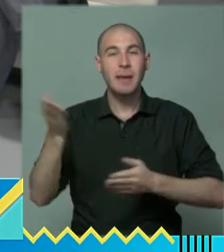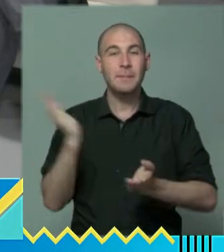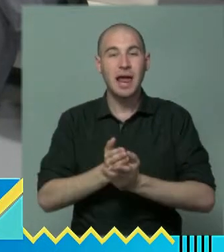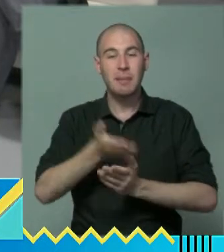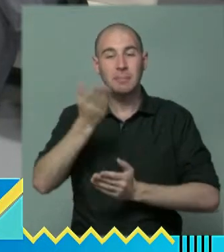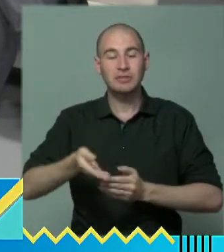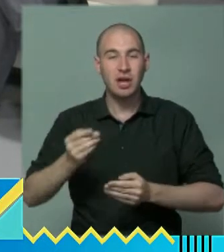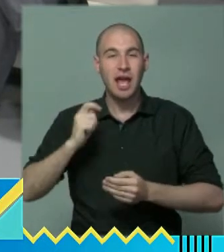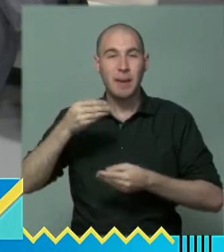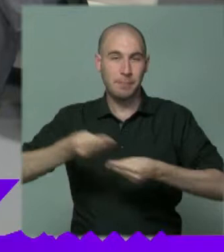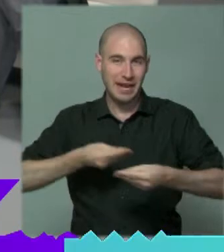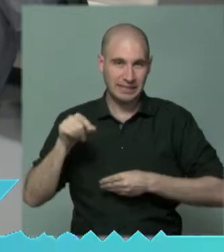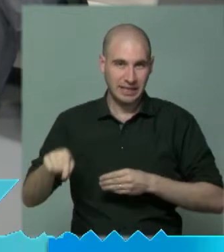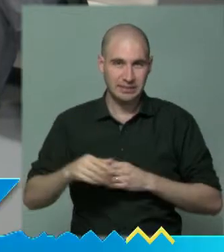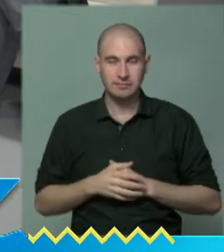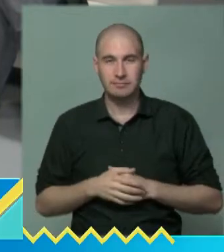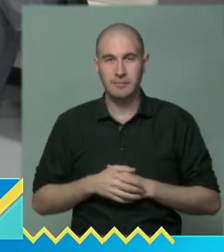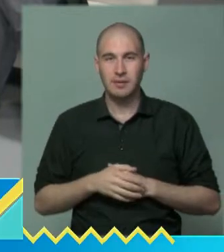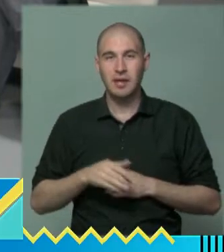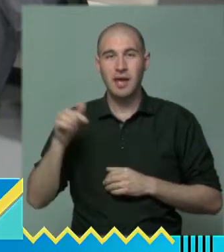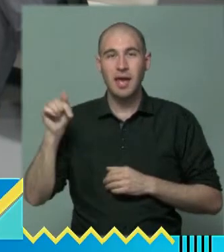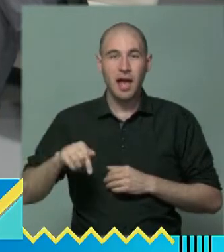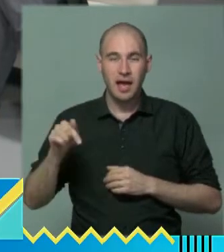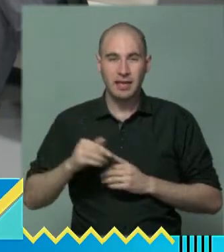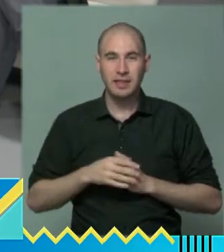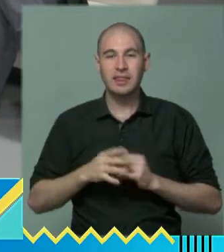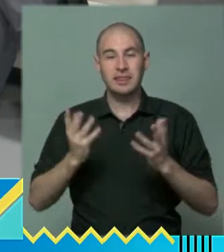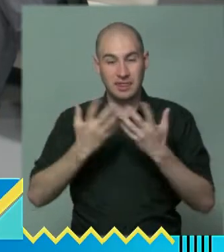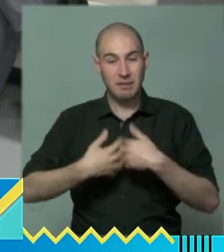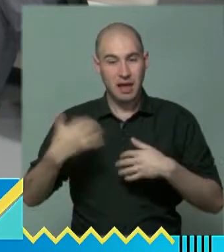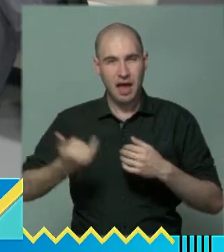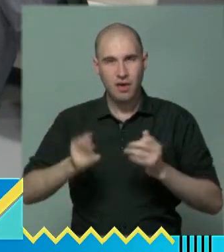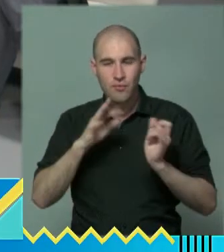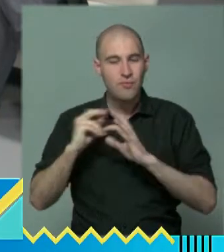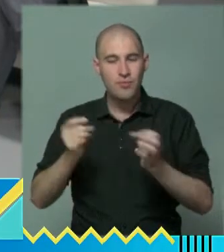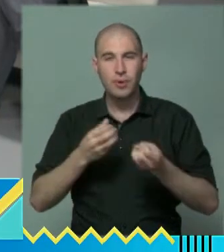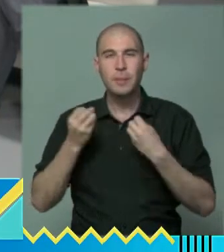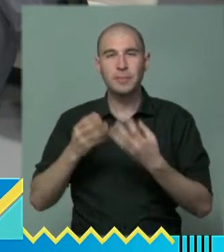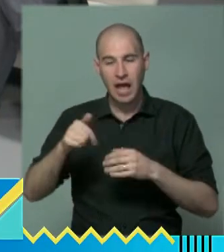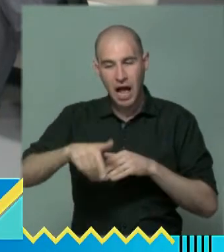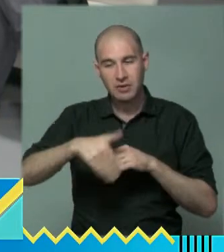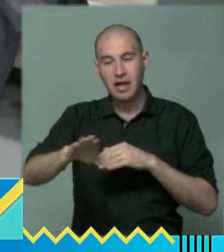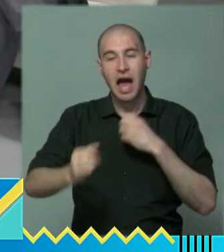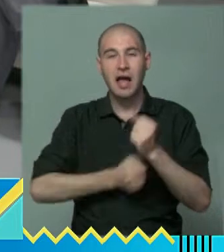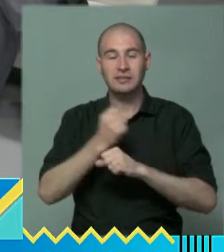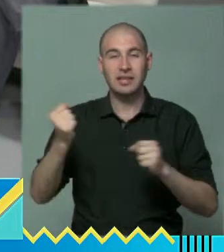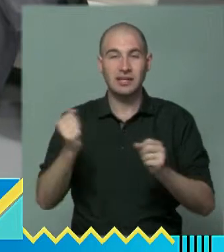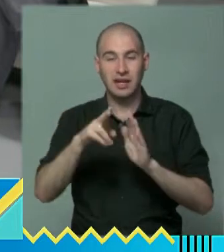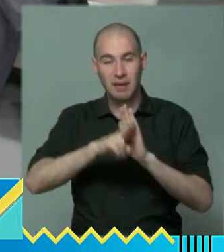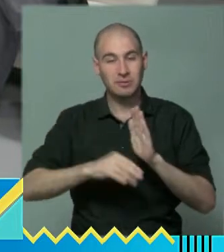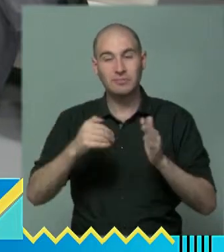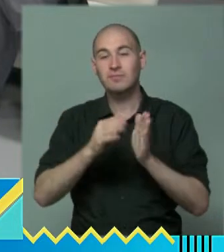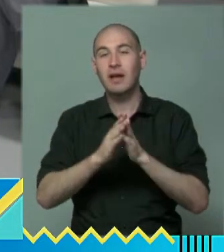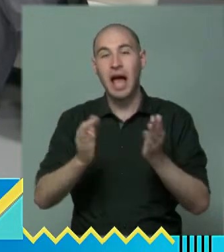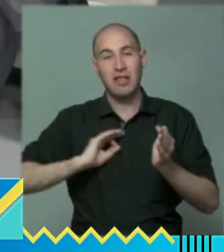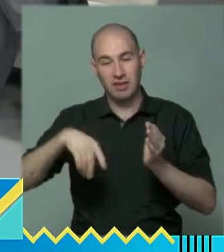de las personas jurídicas y algo que realmente va a tener que ver y va a dar mucho que hablar de aquí hasta su promulgación ya